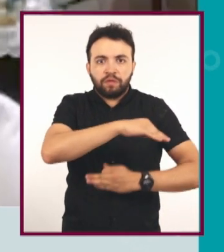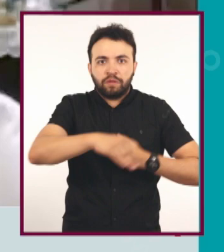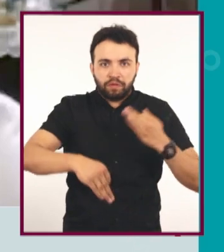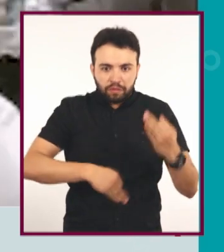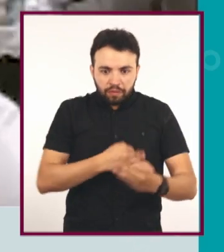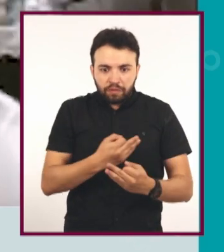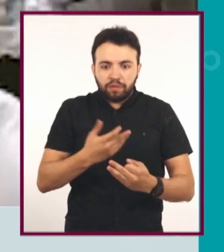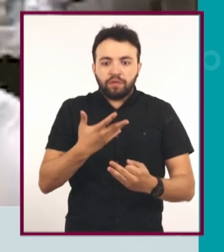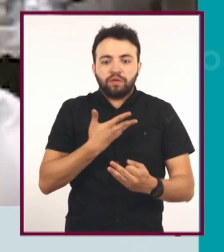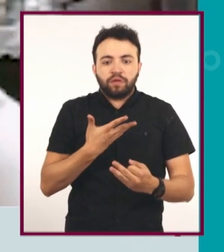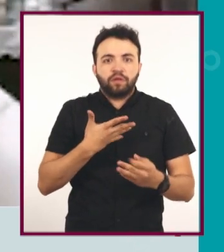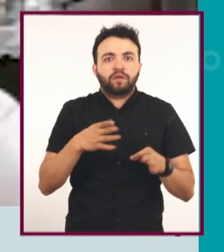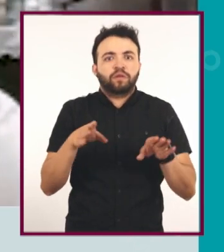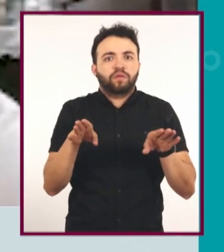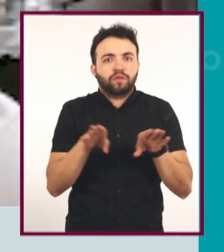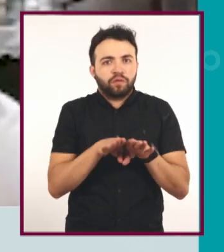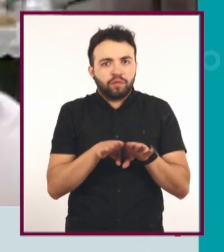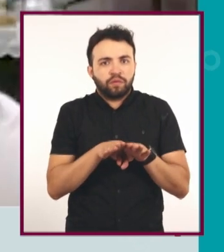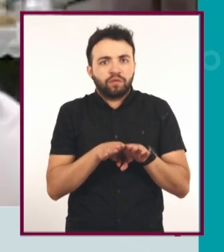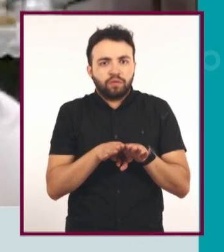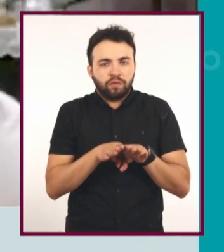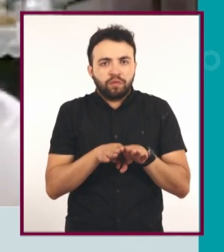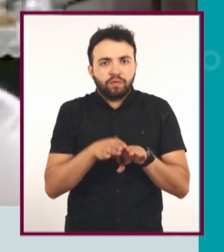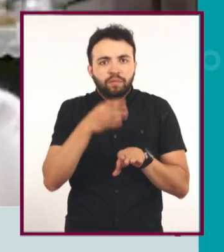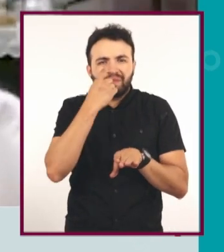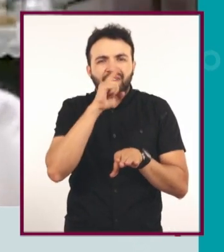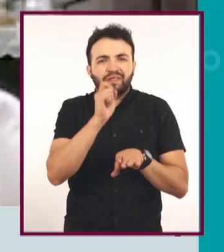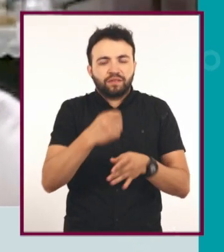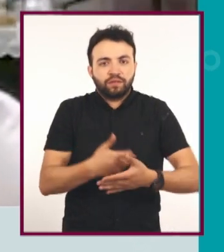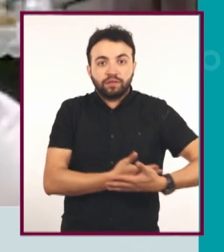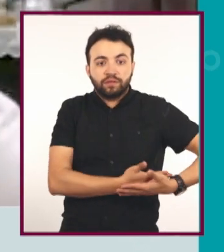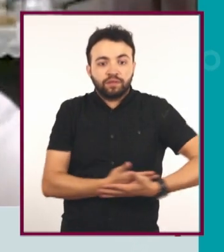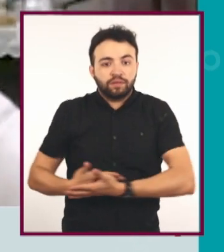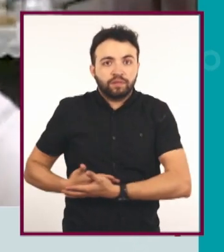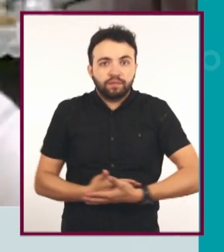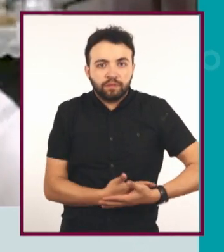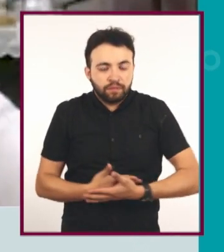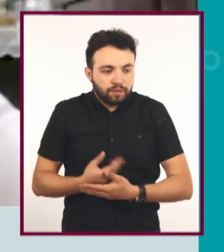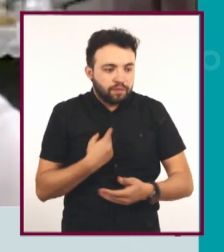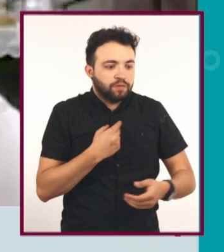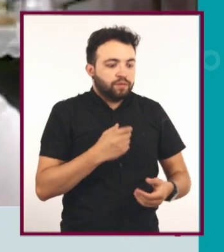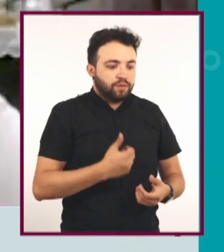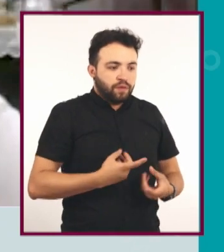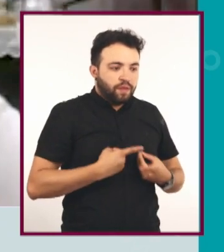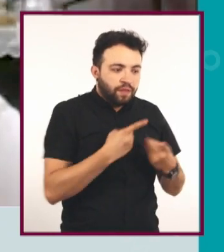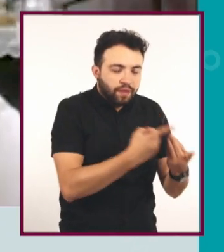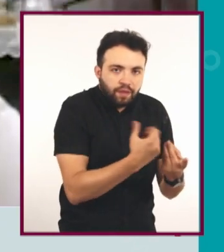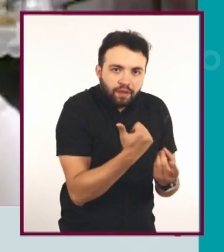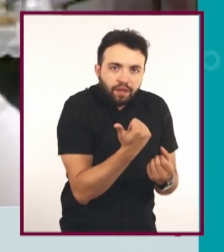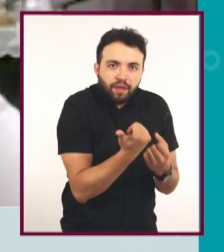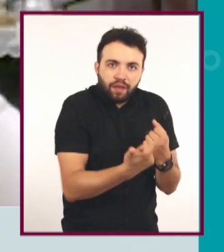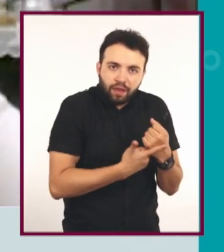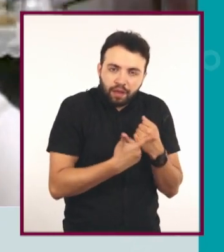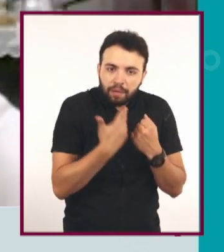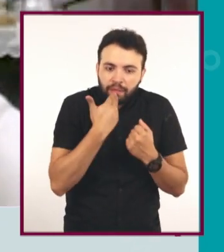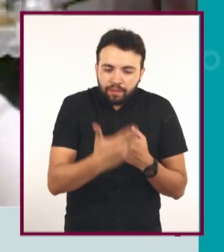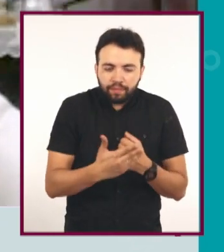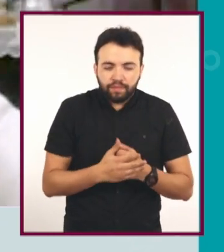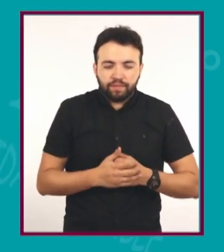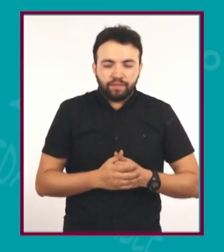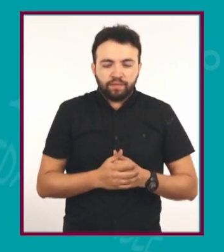estabilidad económica estable, que cuentes con los medios necesarios para que el bebé se encuentre en unas